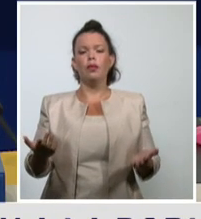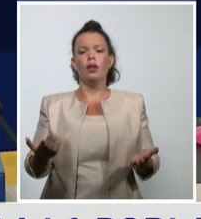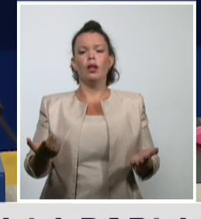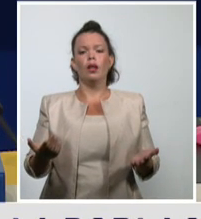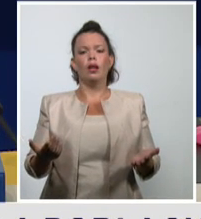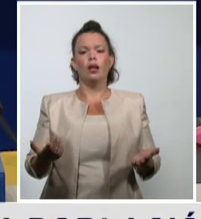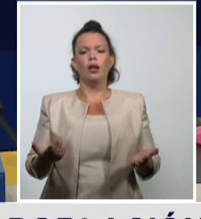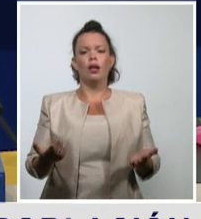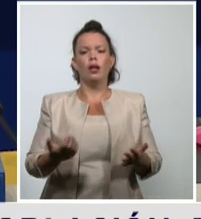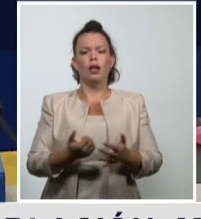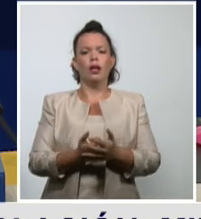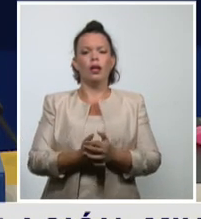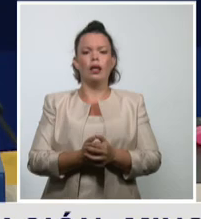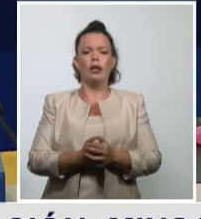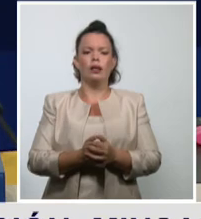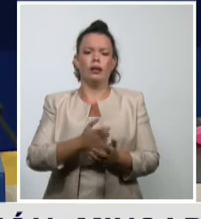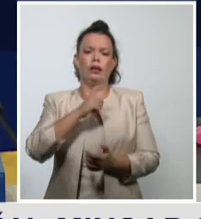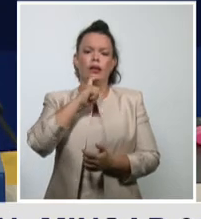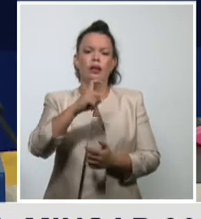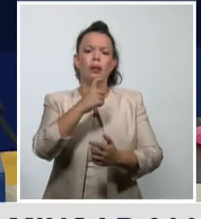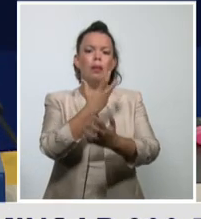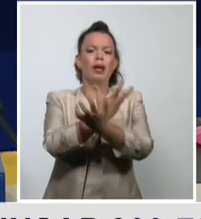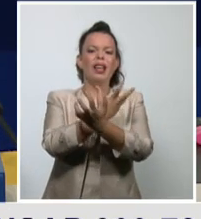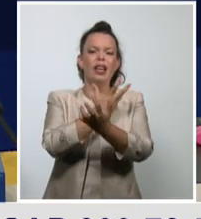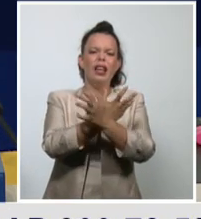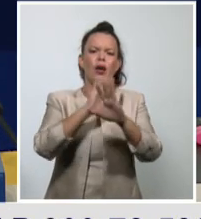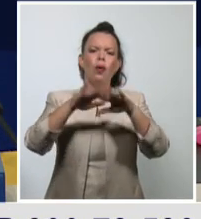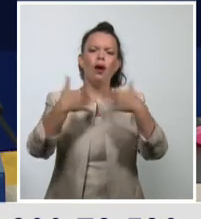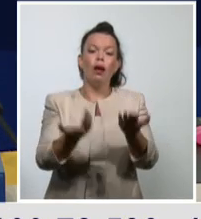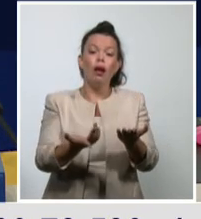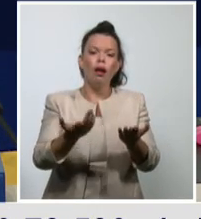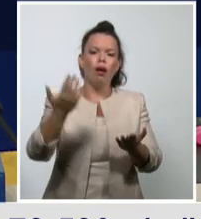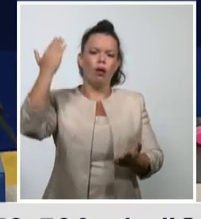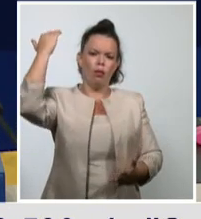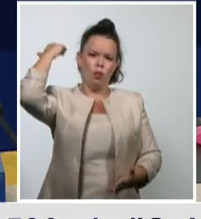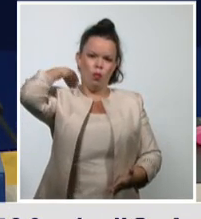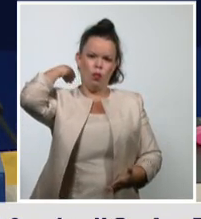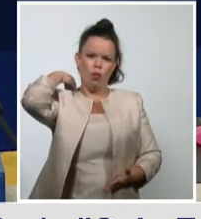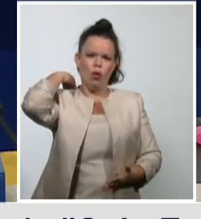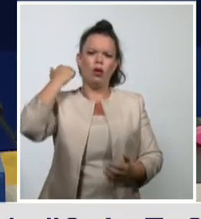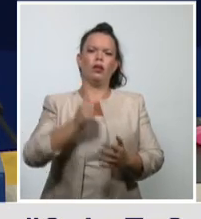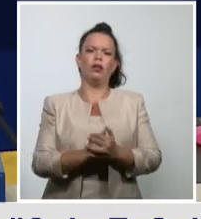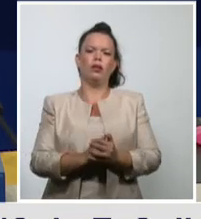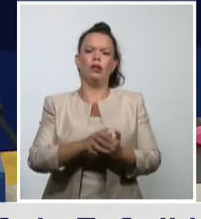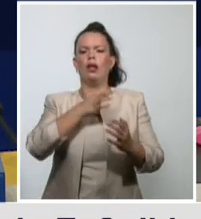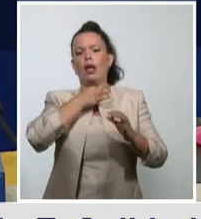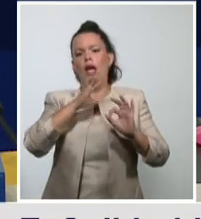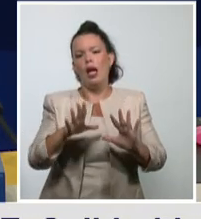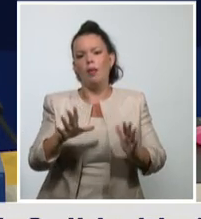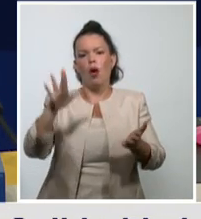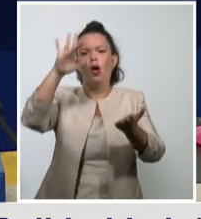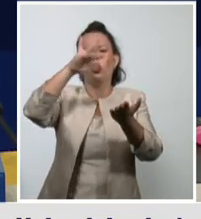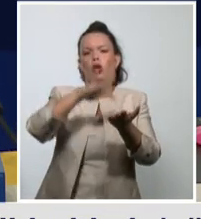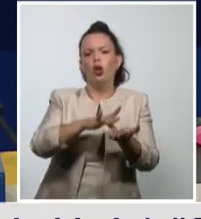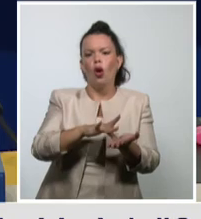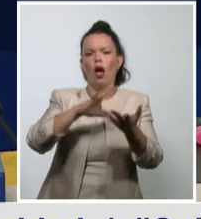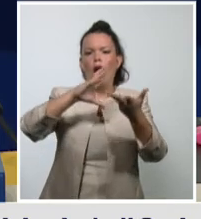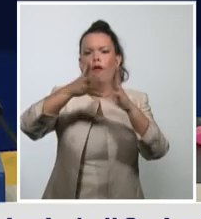de mucho riesgo los pulmones, que si se manipulan de manera incorrecta.